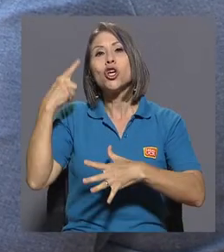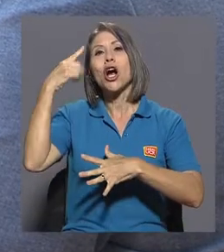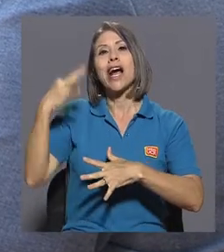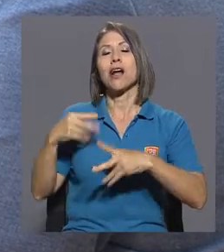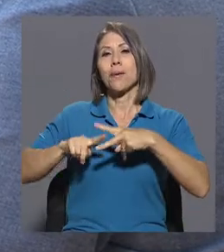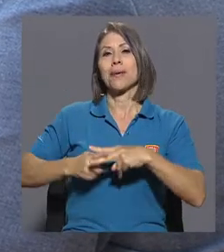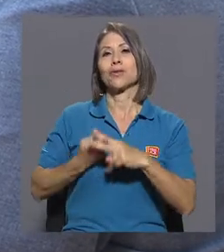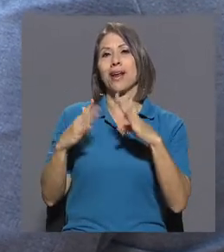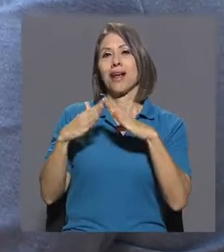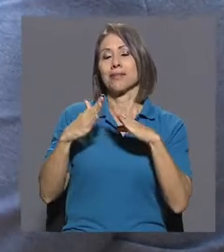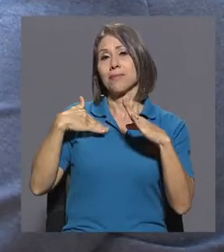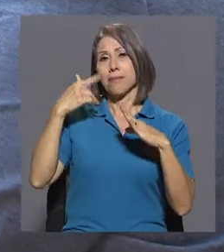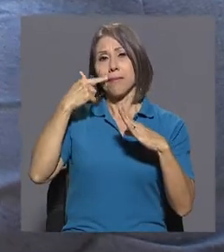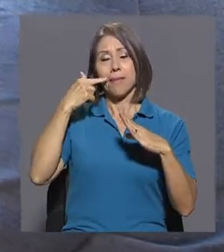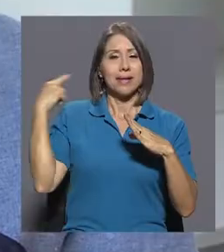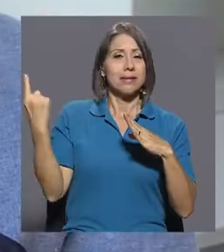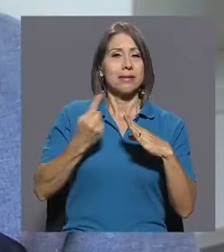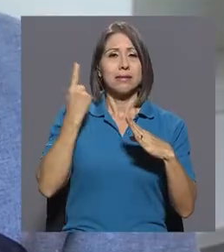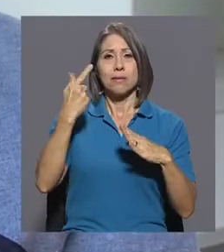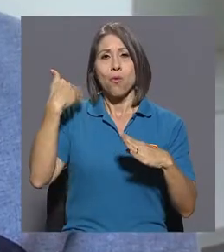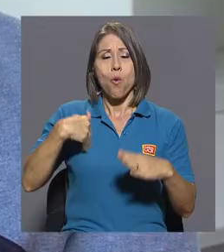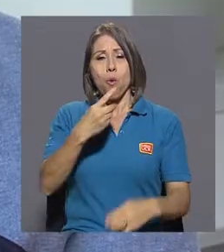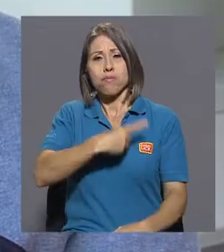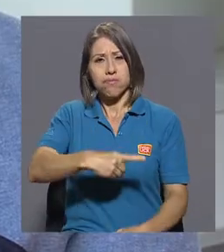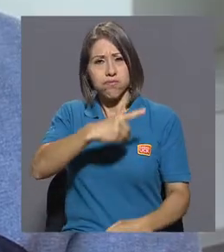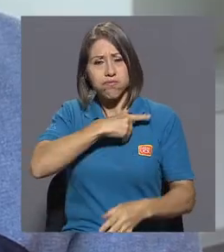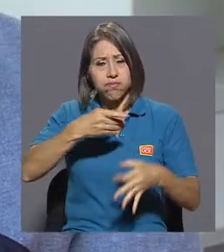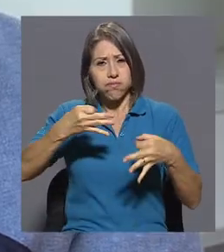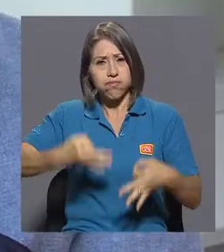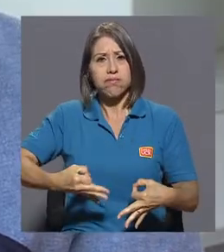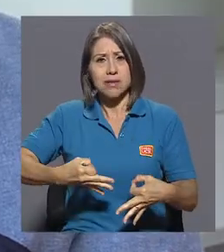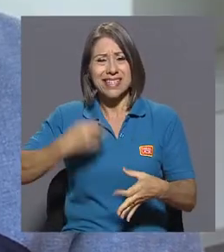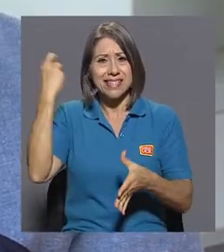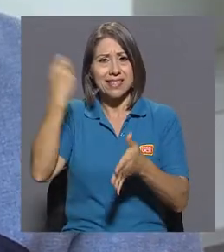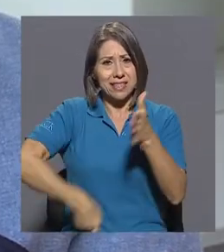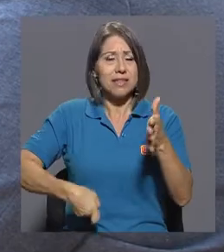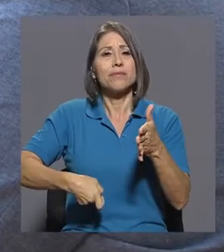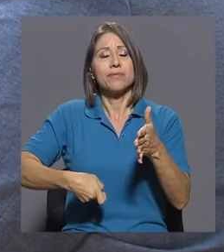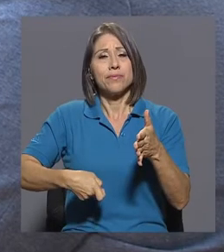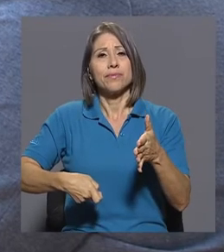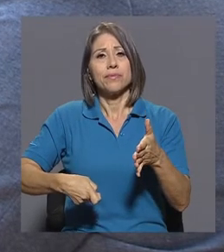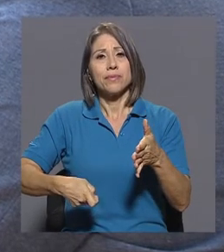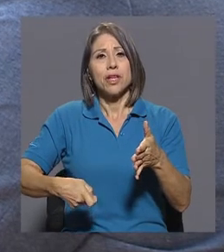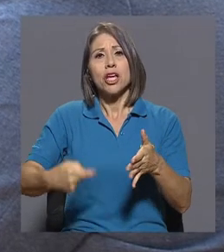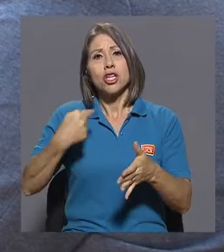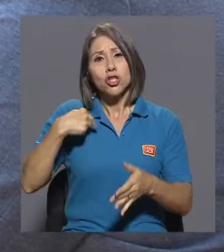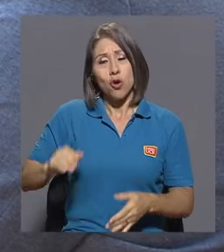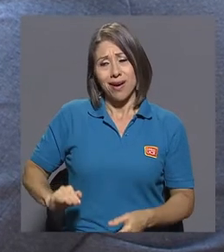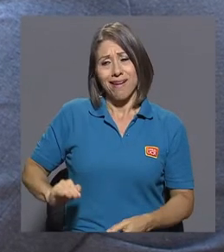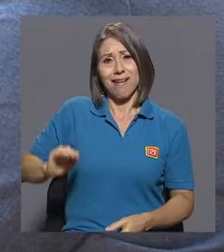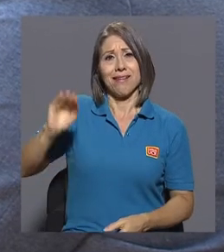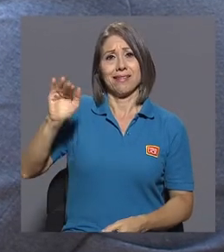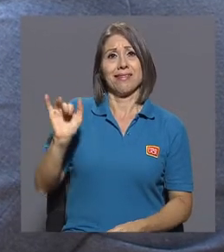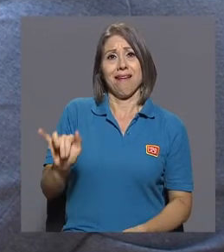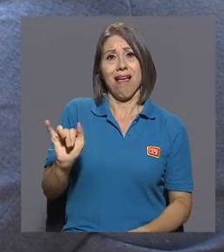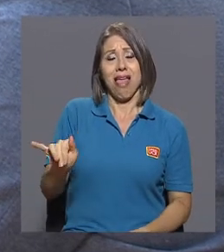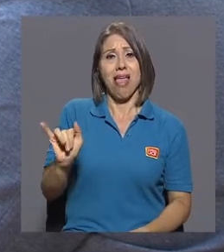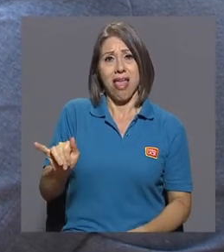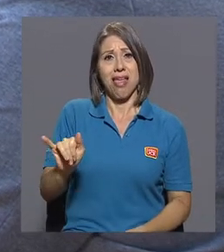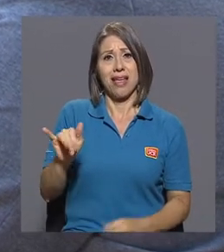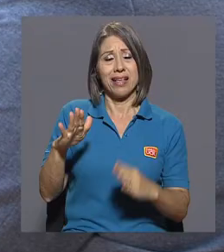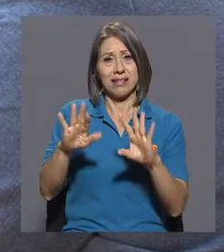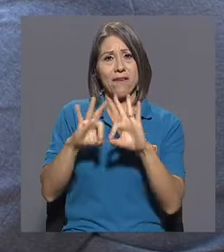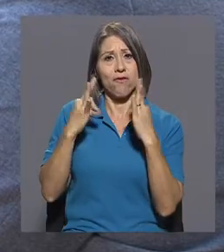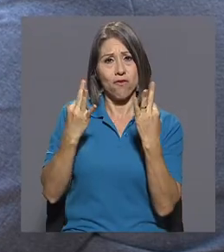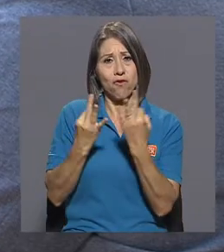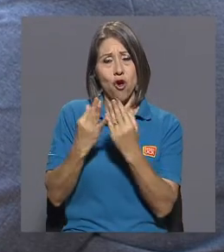sido un hombre muy disciplinado, muy estricto, y yo crecí en ese tipo de hogar.